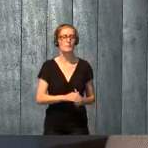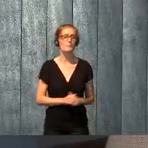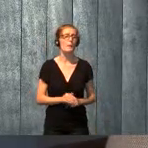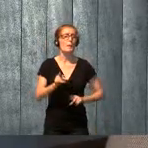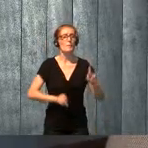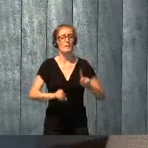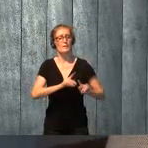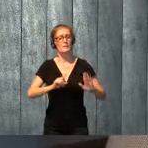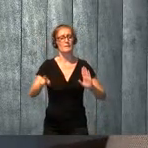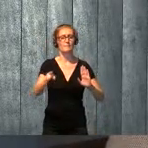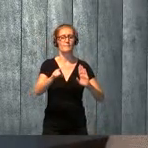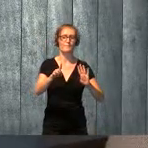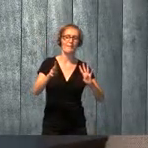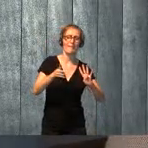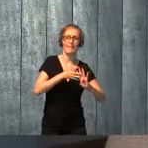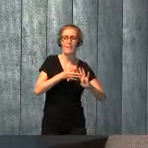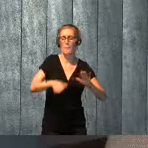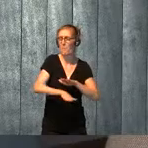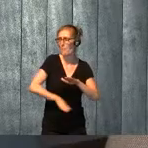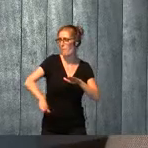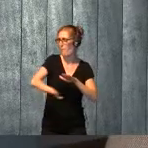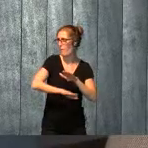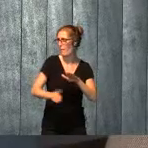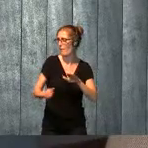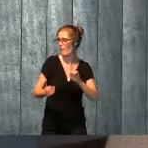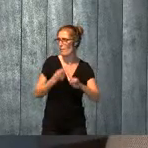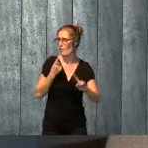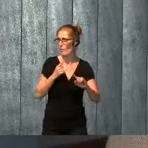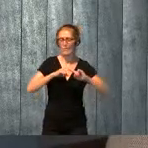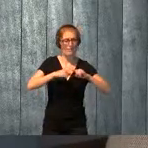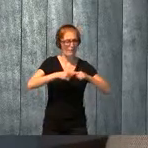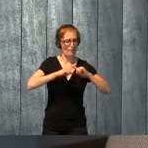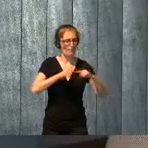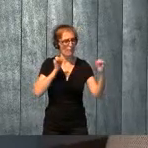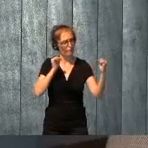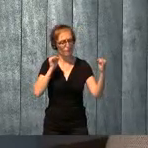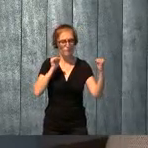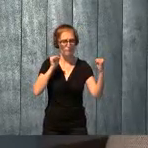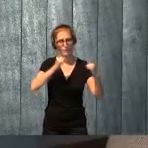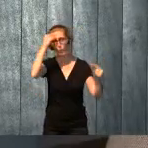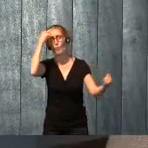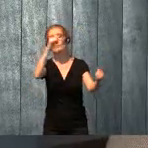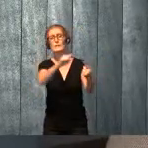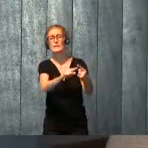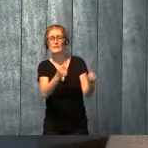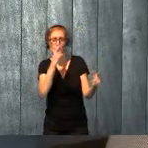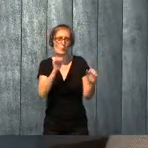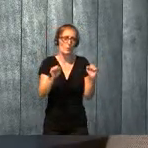tenemos que tener de caminar hacia él, ¿no? Yo aspiro a que sea una ciudad construida, una ciudad consolidada, una